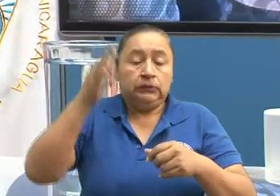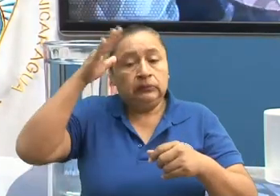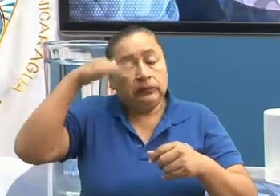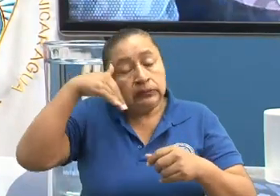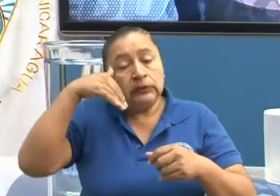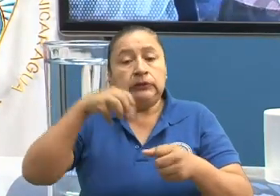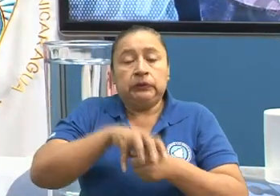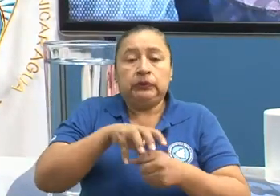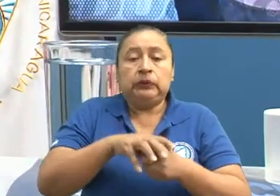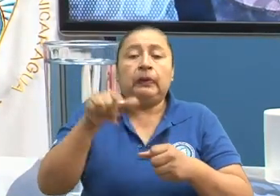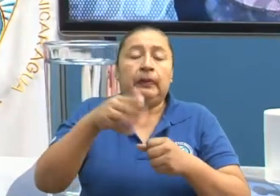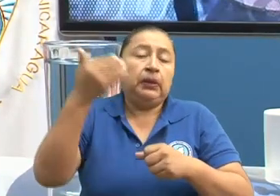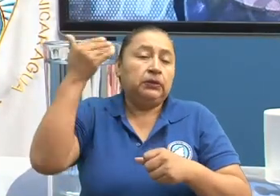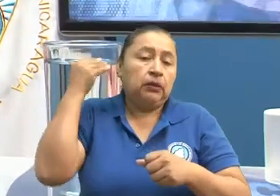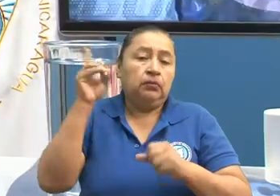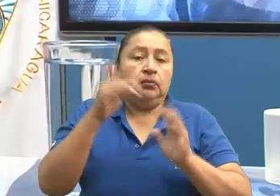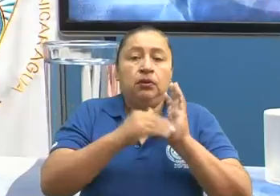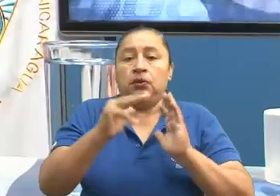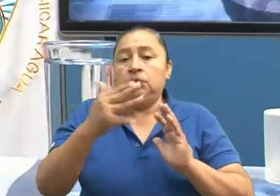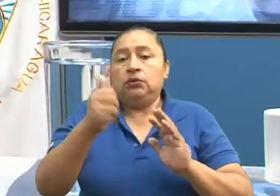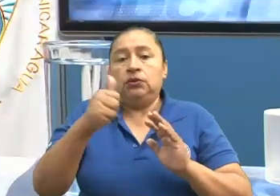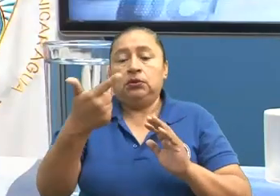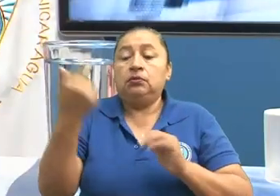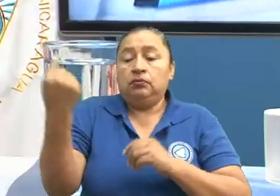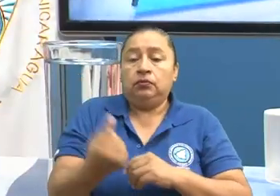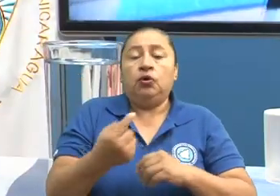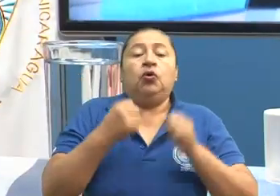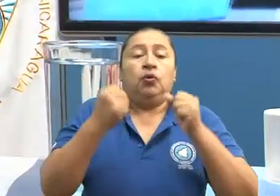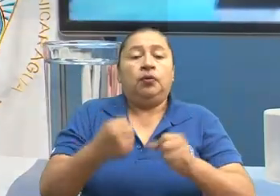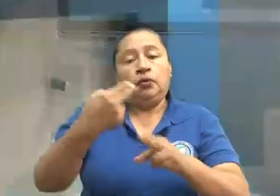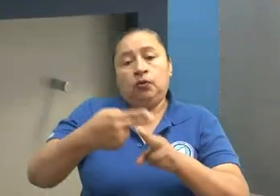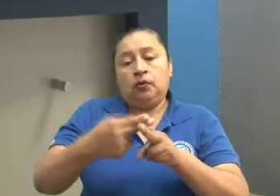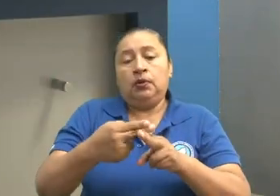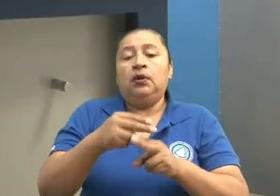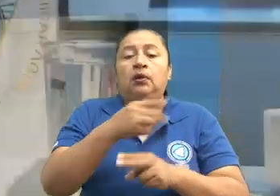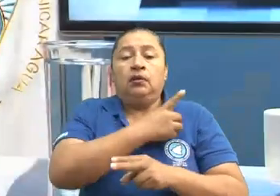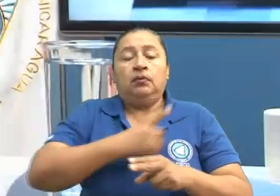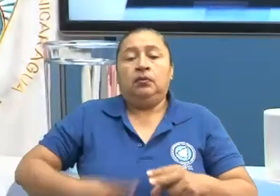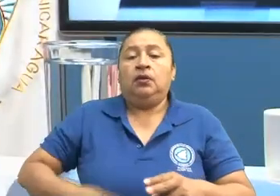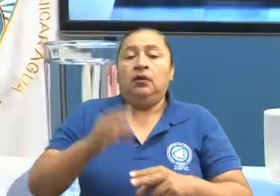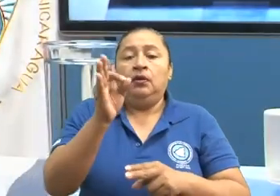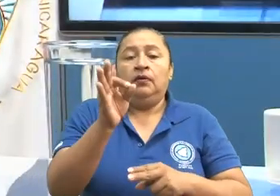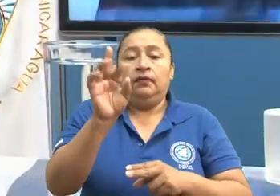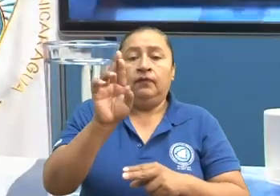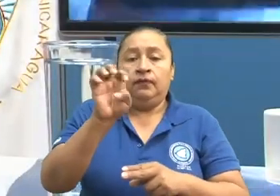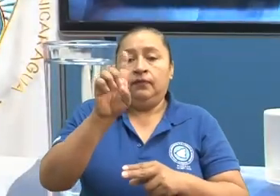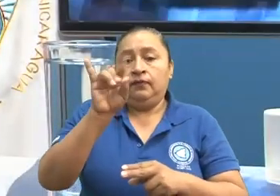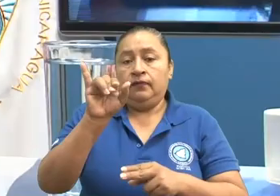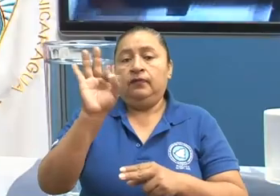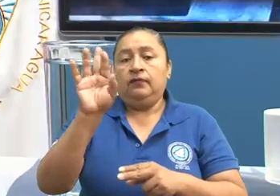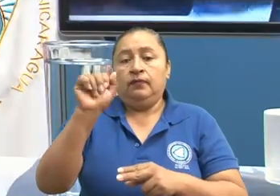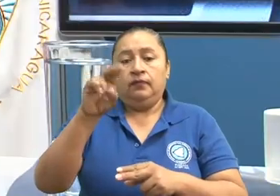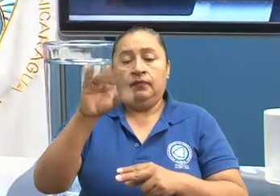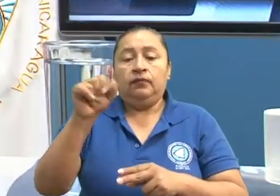lamentable ocurrido en nuestro país, pues contamos con la presencia del compañero Freddy Franco, el diputado de la bancada del Frente Sandinista de